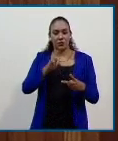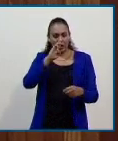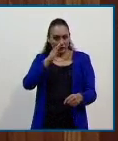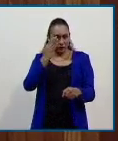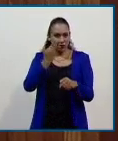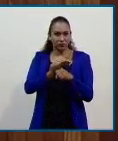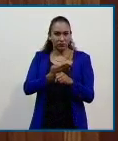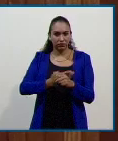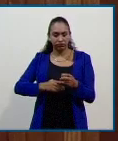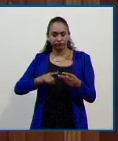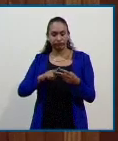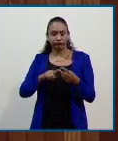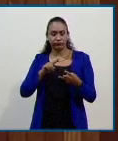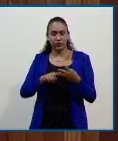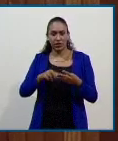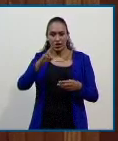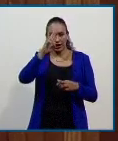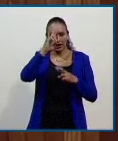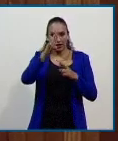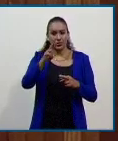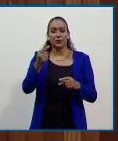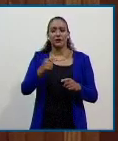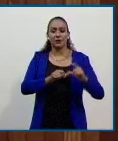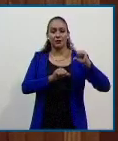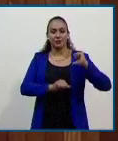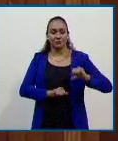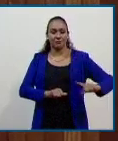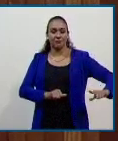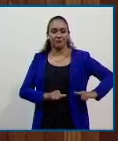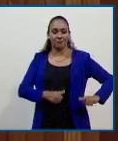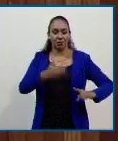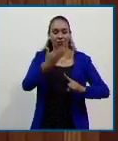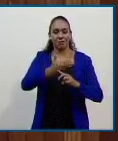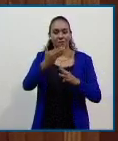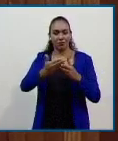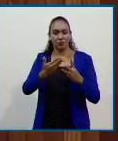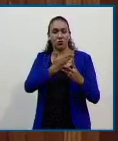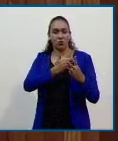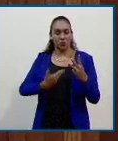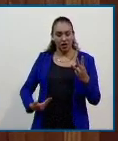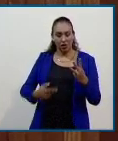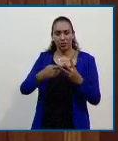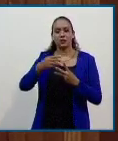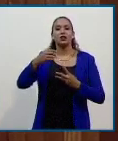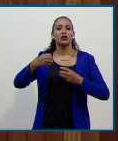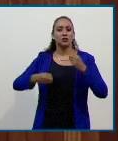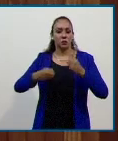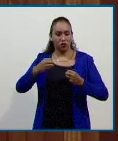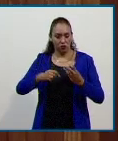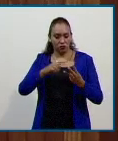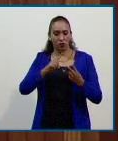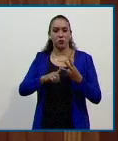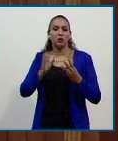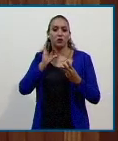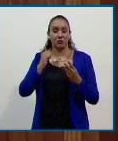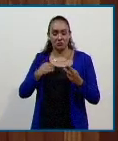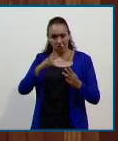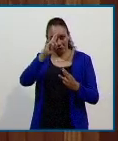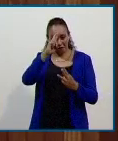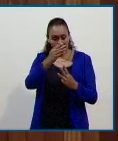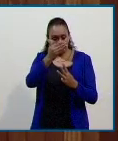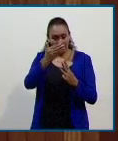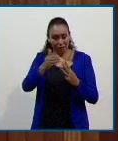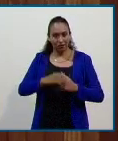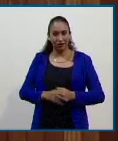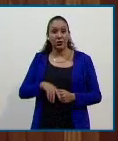responsabilidad, respetando la independencia de los poderes. Gobernaré para todos y para todas las